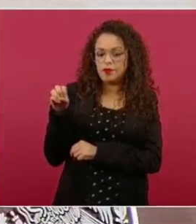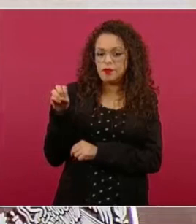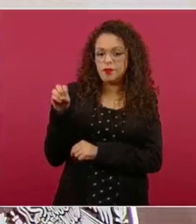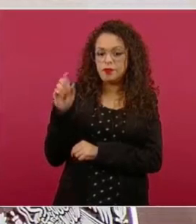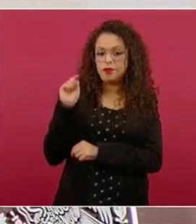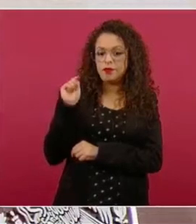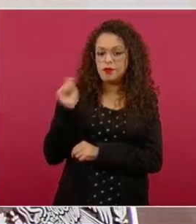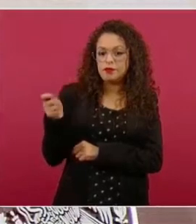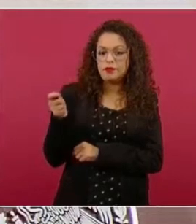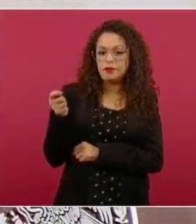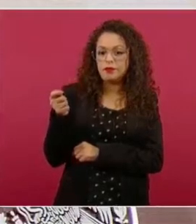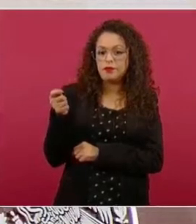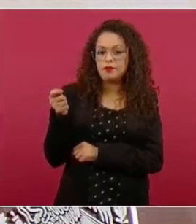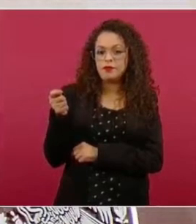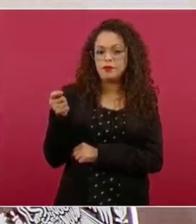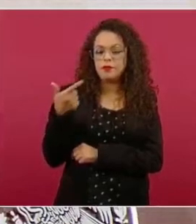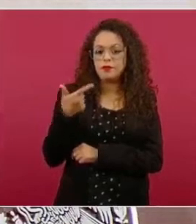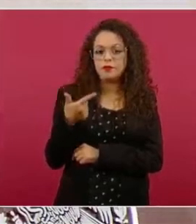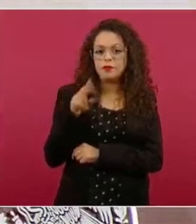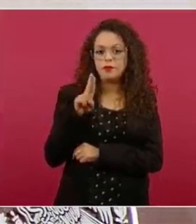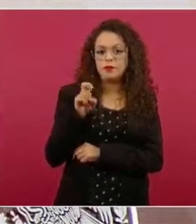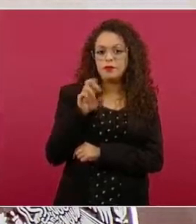dejar